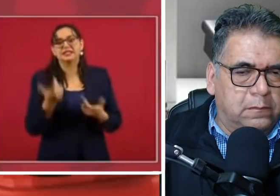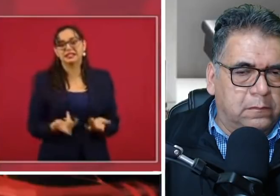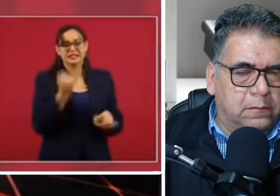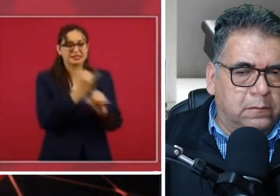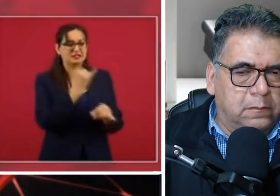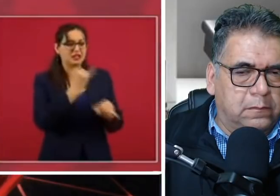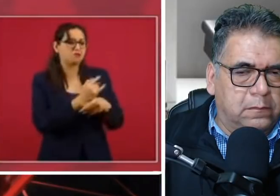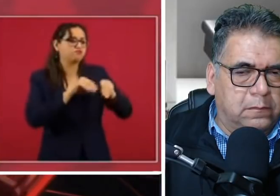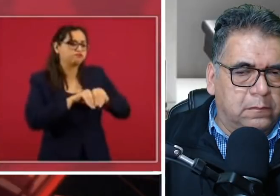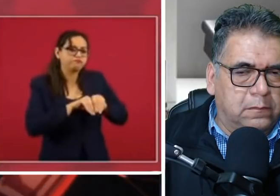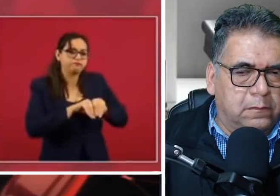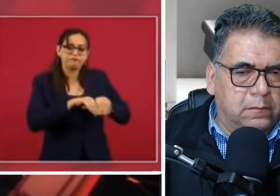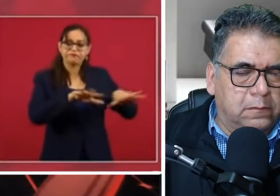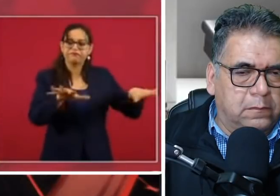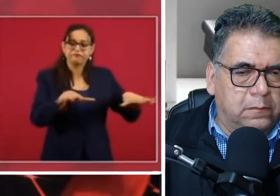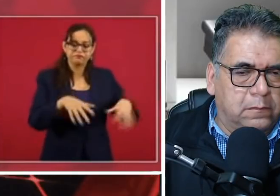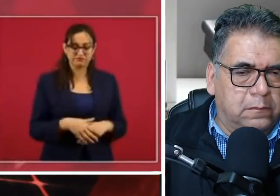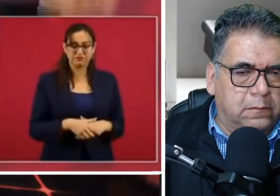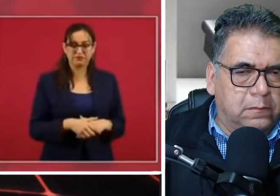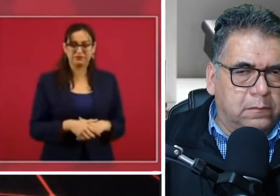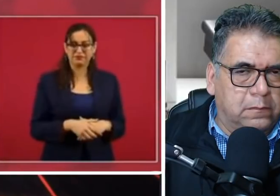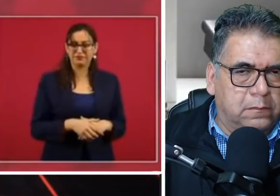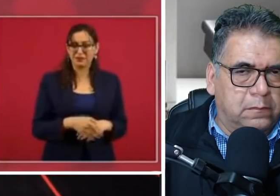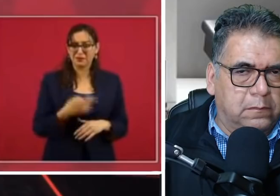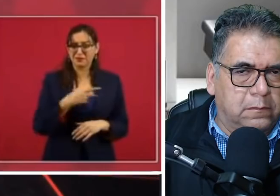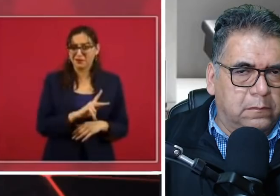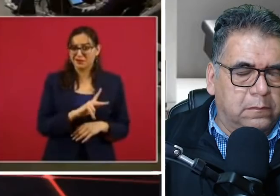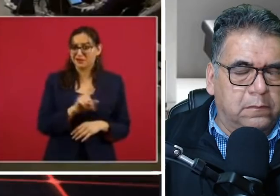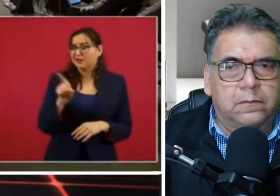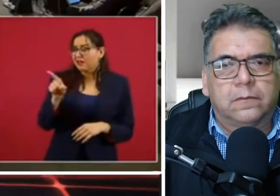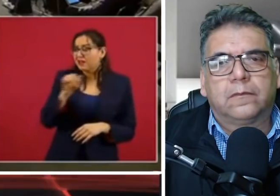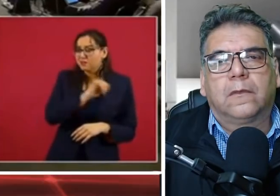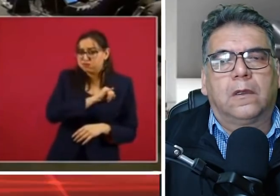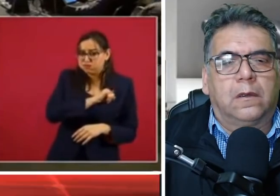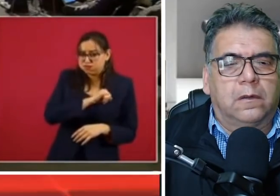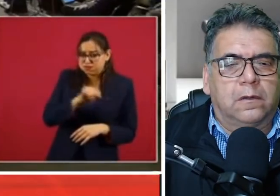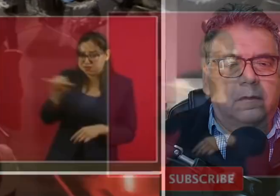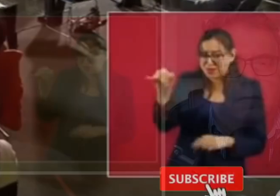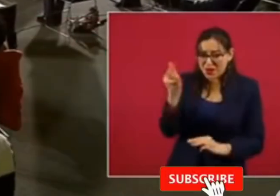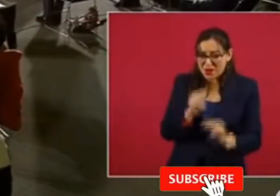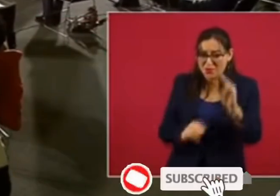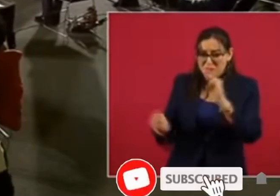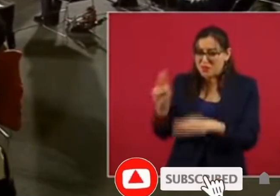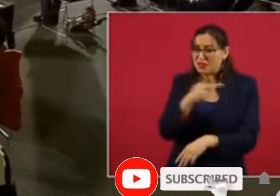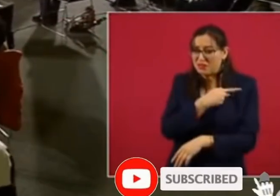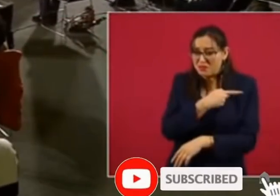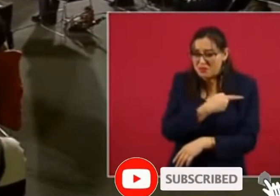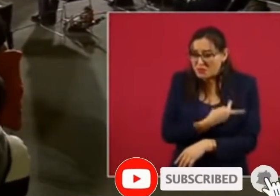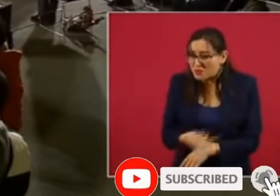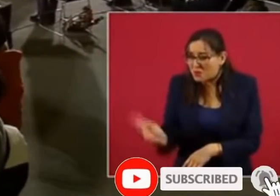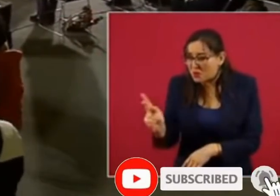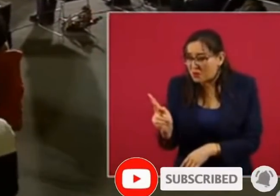el que llegue la señal, pero donde vive la gente pobre, en